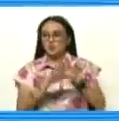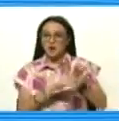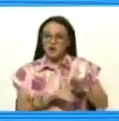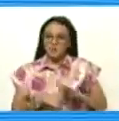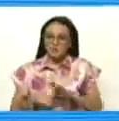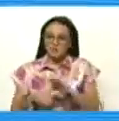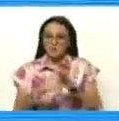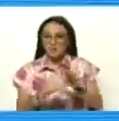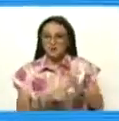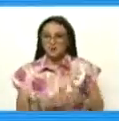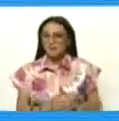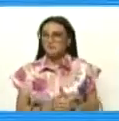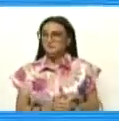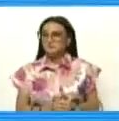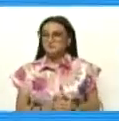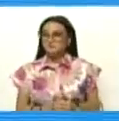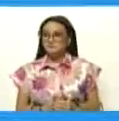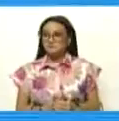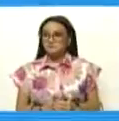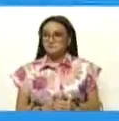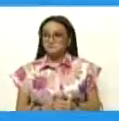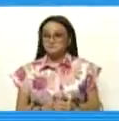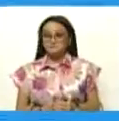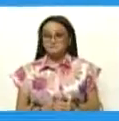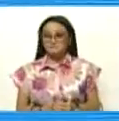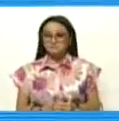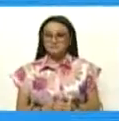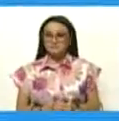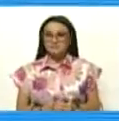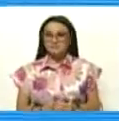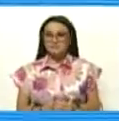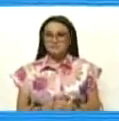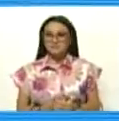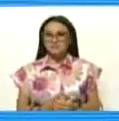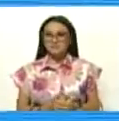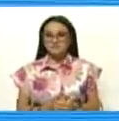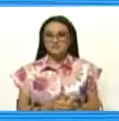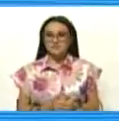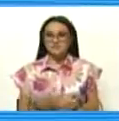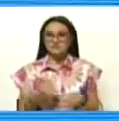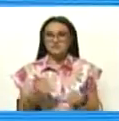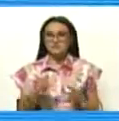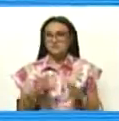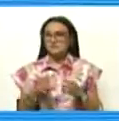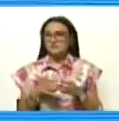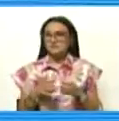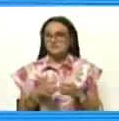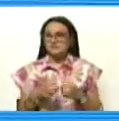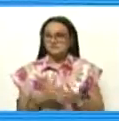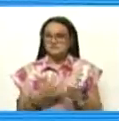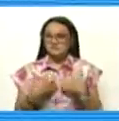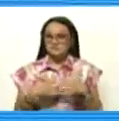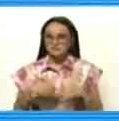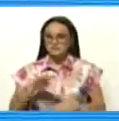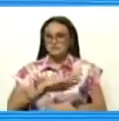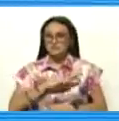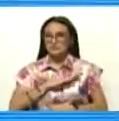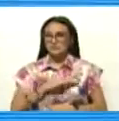teníamos afuera. Estados Unidos con sus aliados, hasta el oro, las empresas